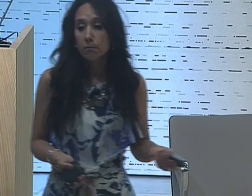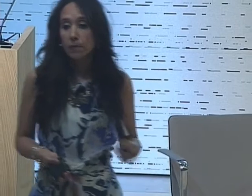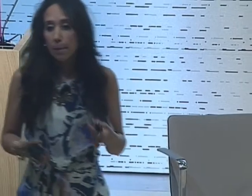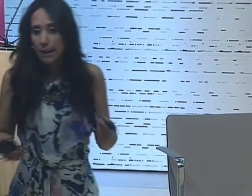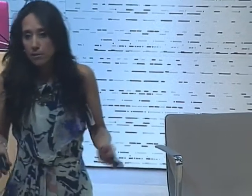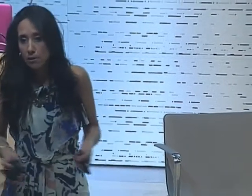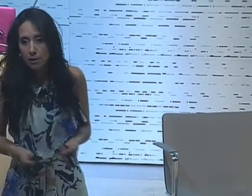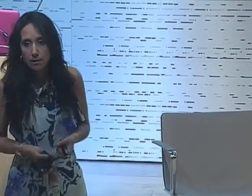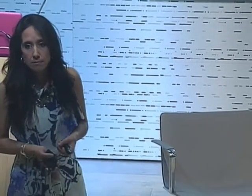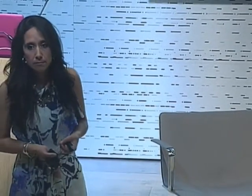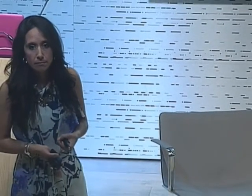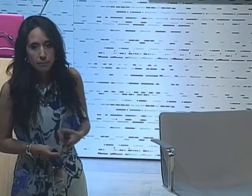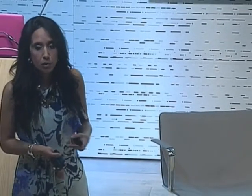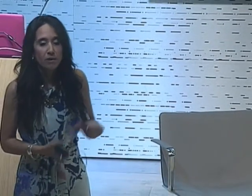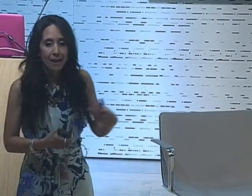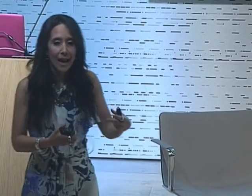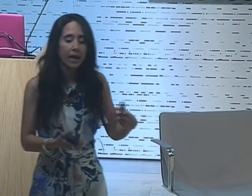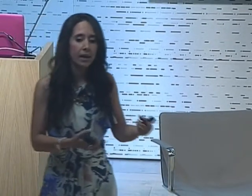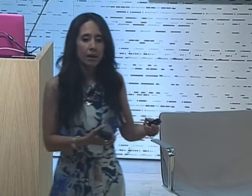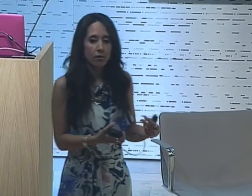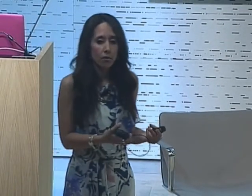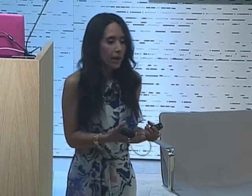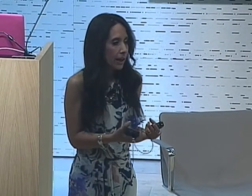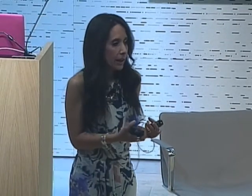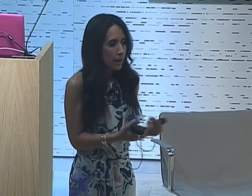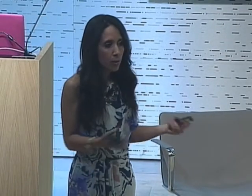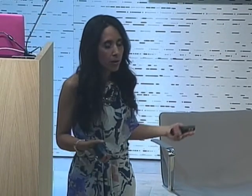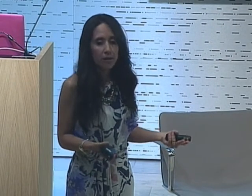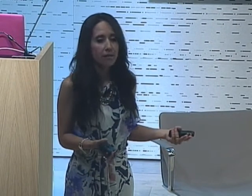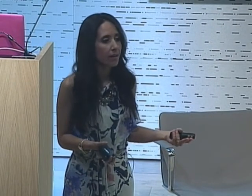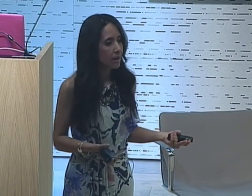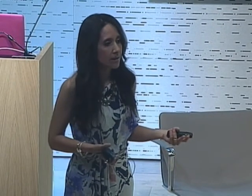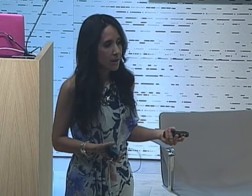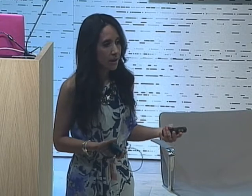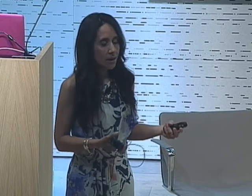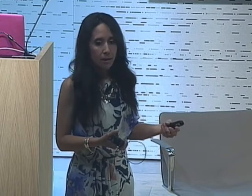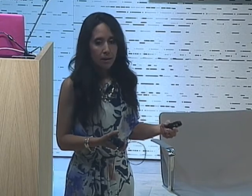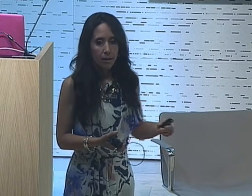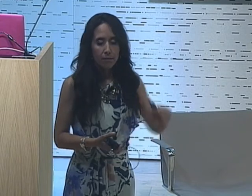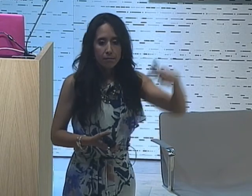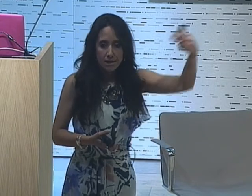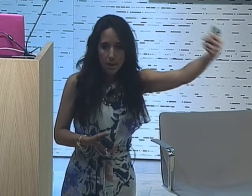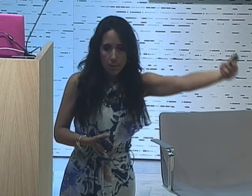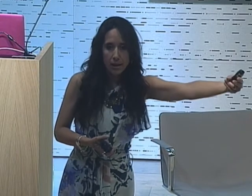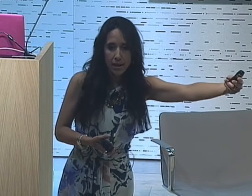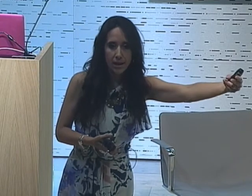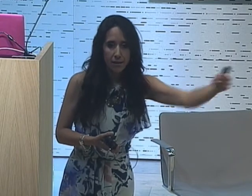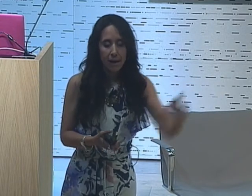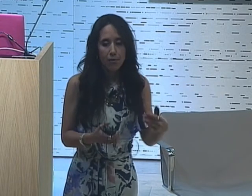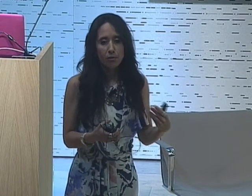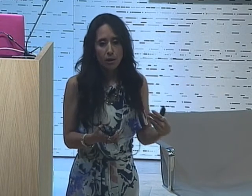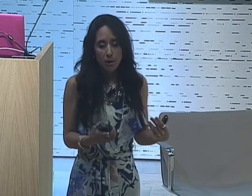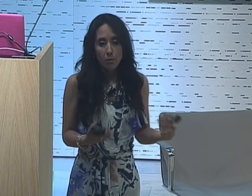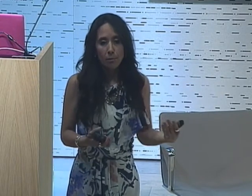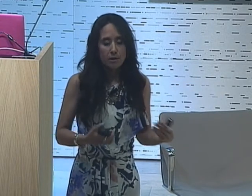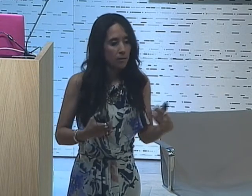productos, aplicaciones. Entonces, ahí es donde el niño puede decidir qué hacer, siempre que llegue